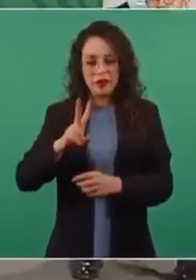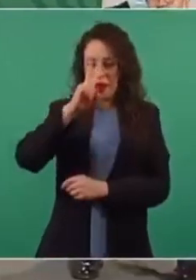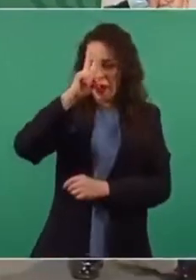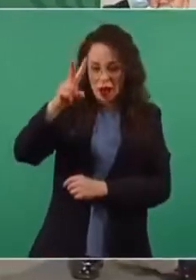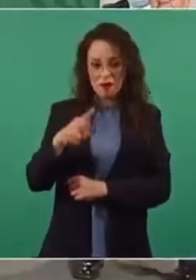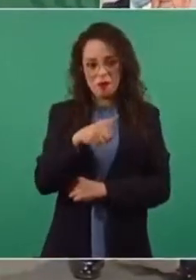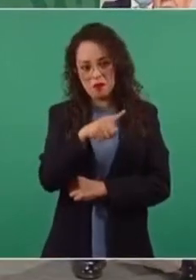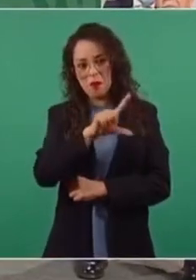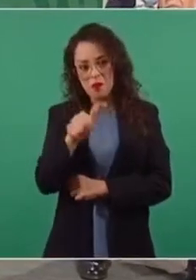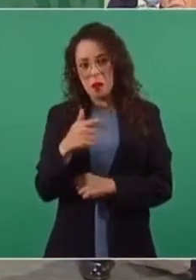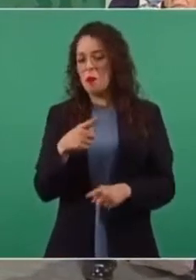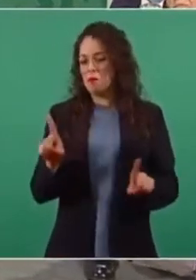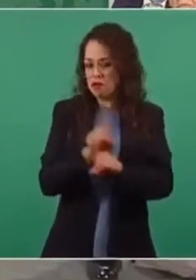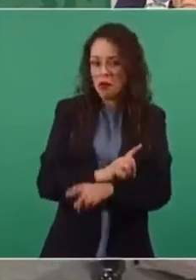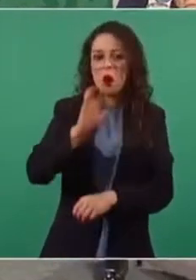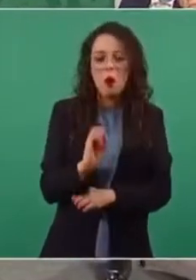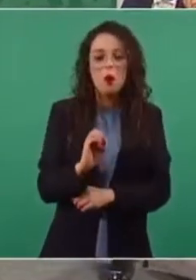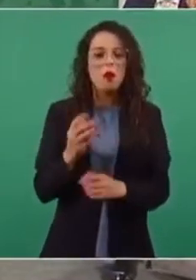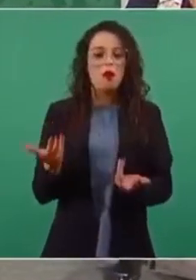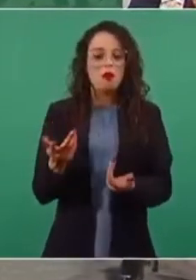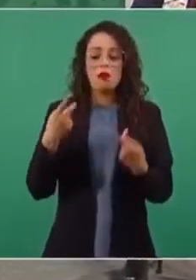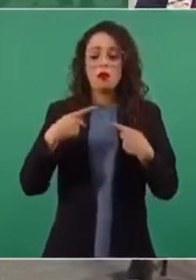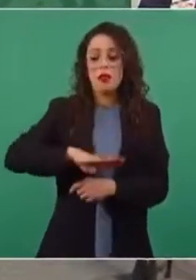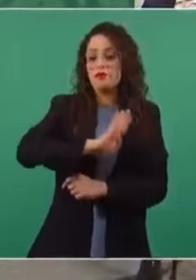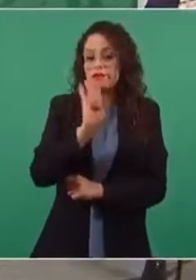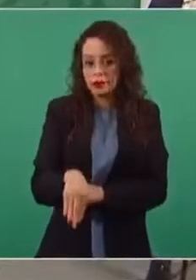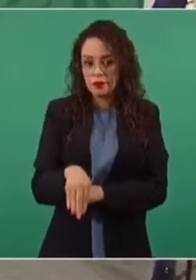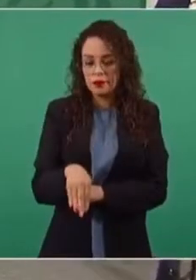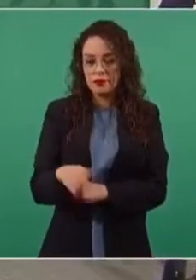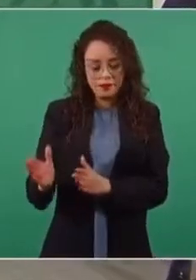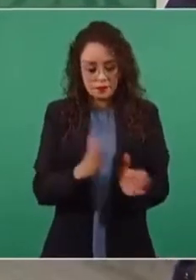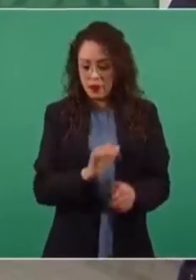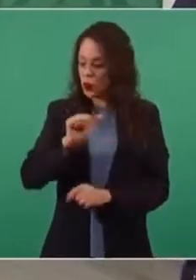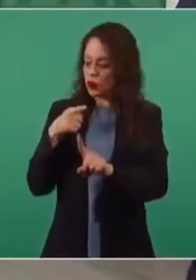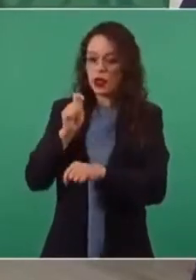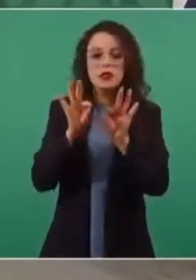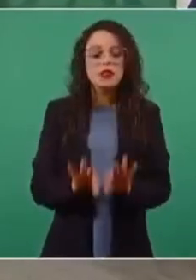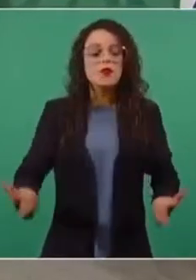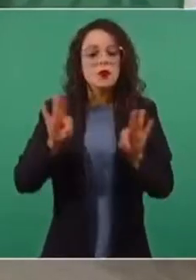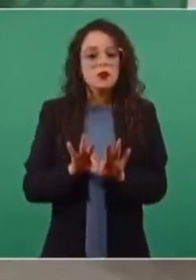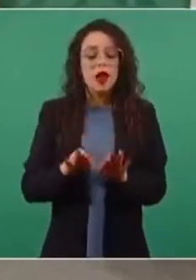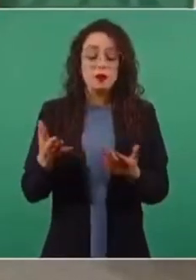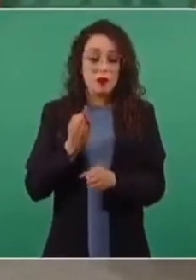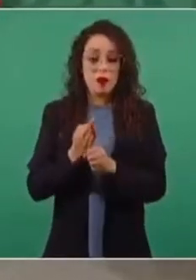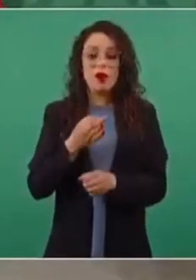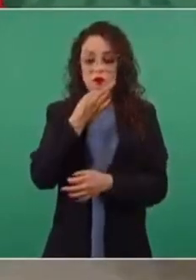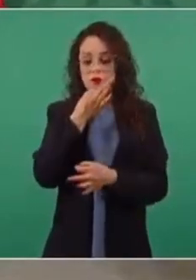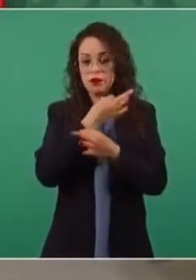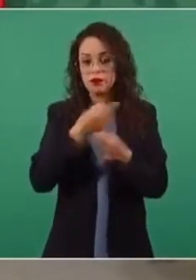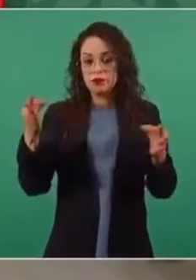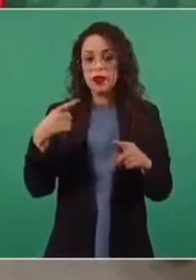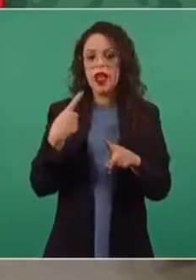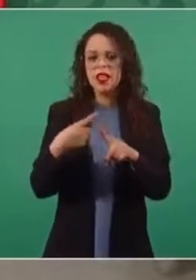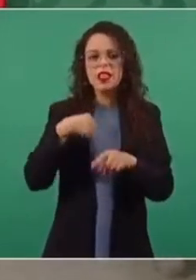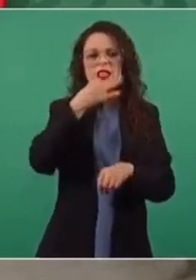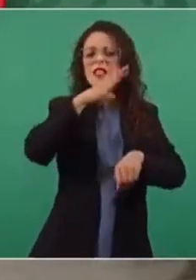amenazas, los que han perdido la vida. También hay una cosa que es importante, y esto es un mensaje para los que se portan